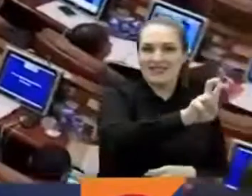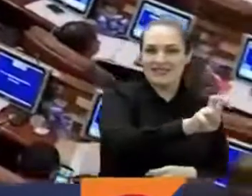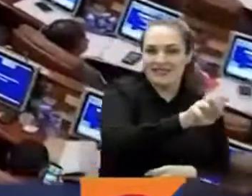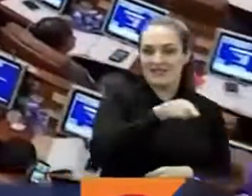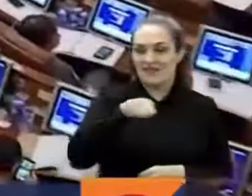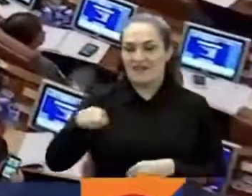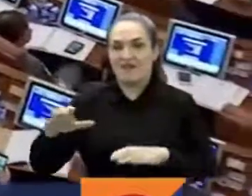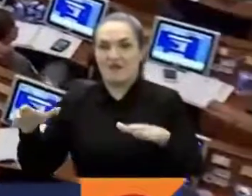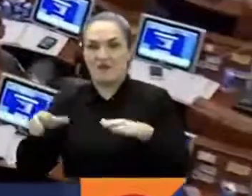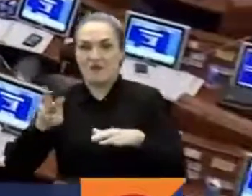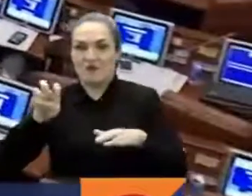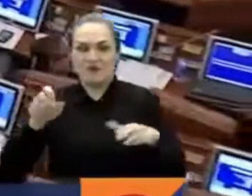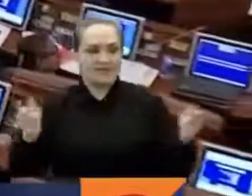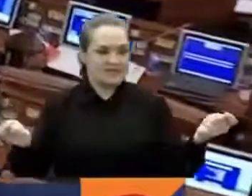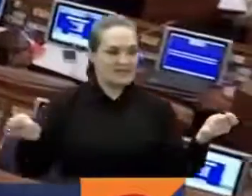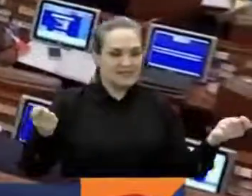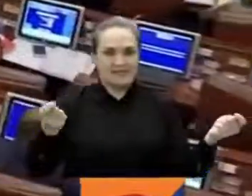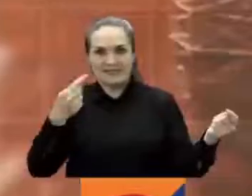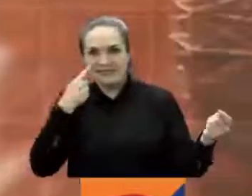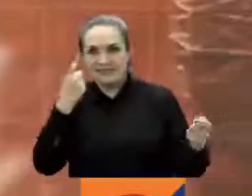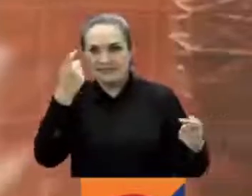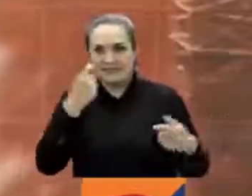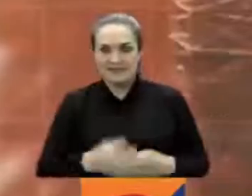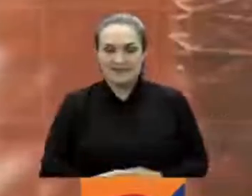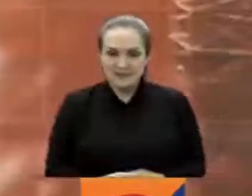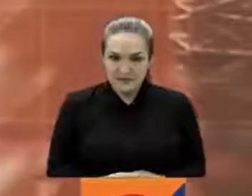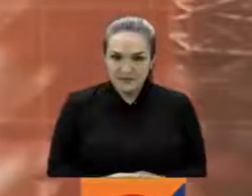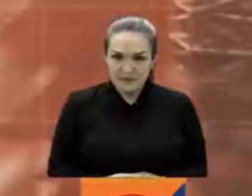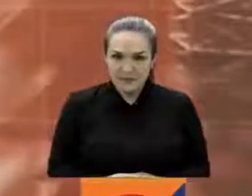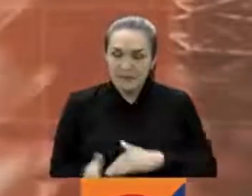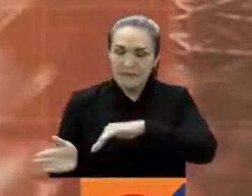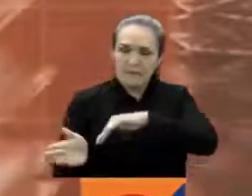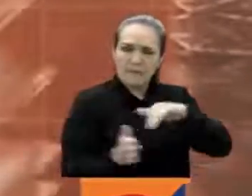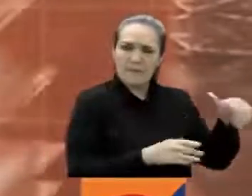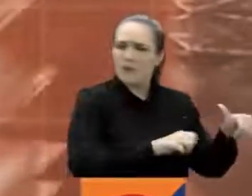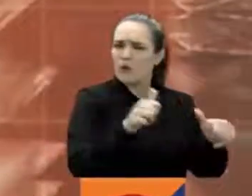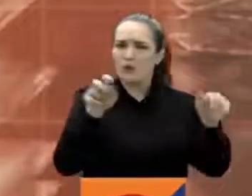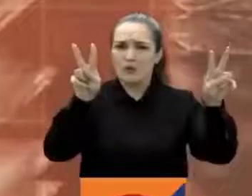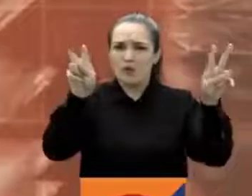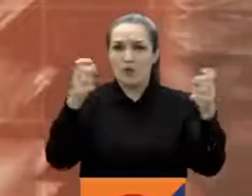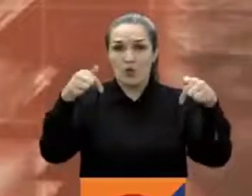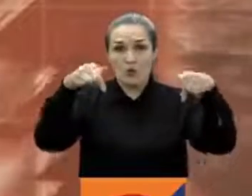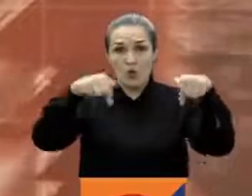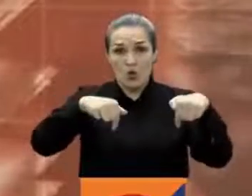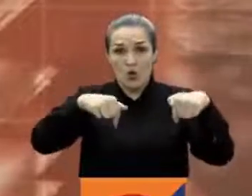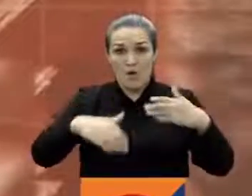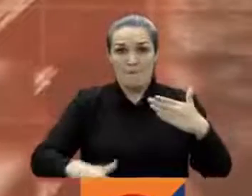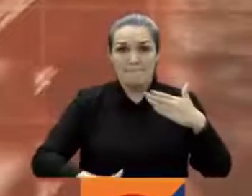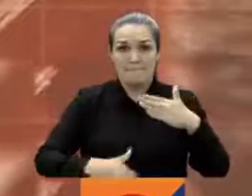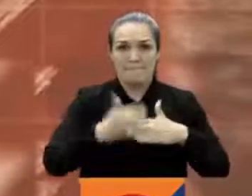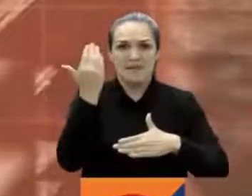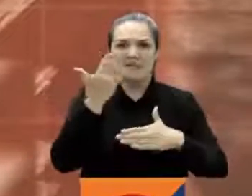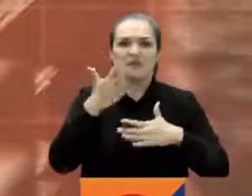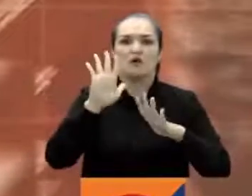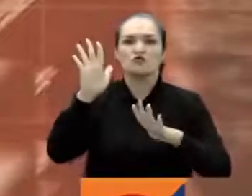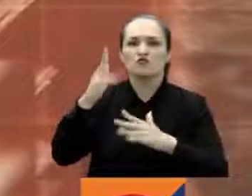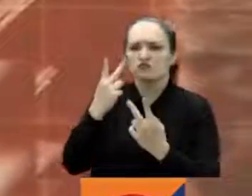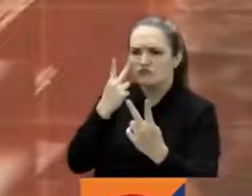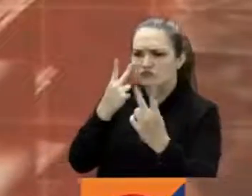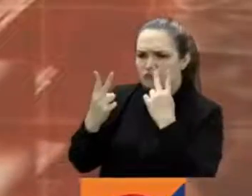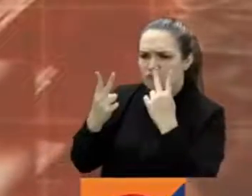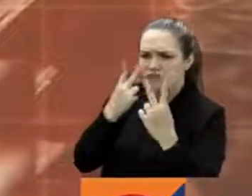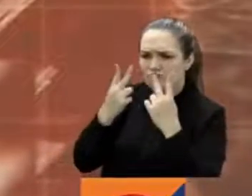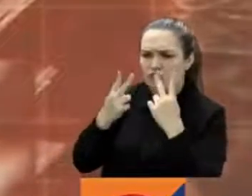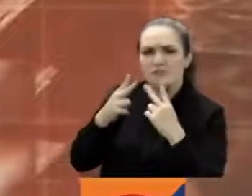congresistas opositores. Y cambiamos de tema porque hoy, en el inicio de las audiencias de reconocimiento del